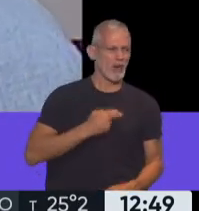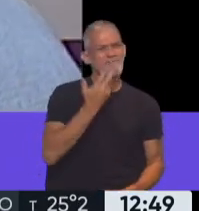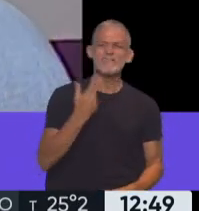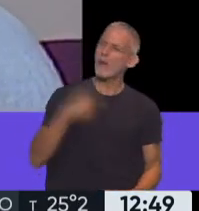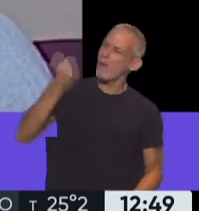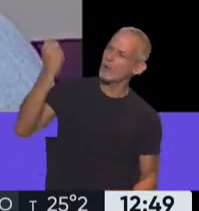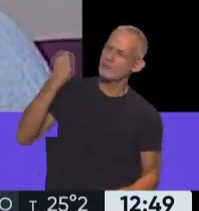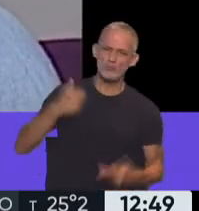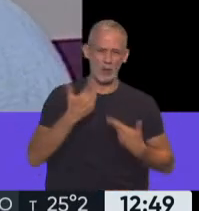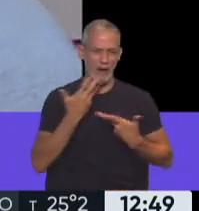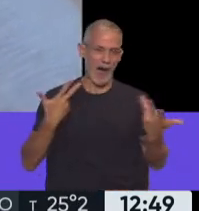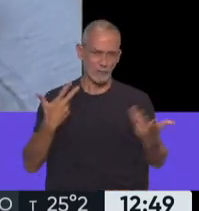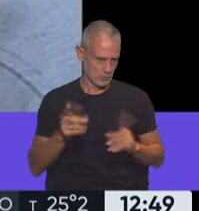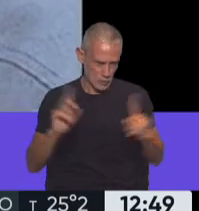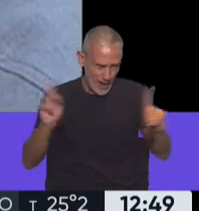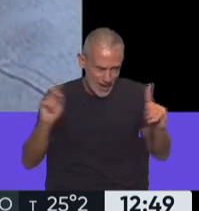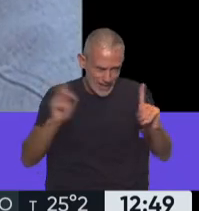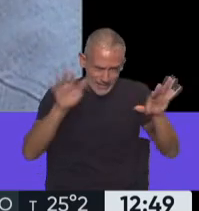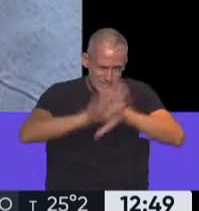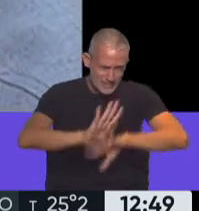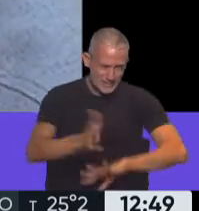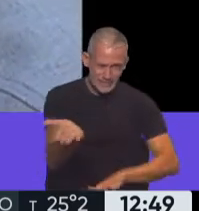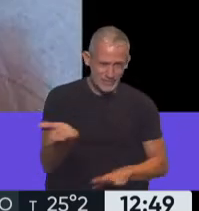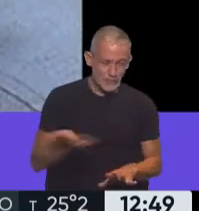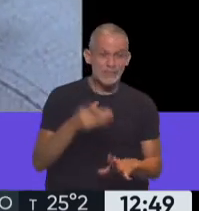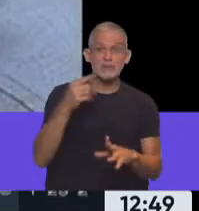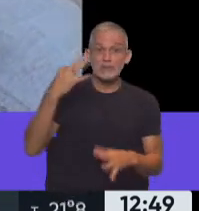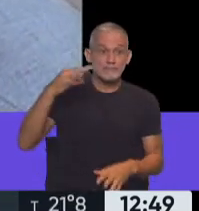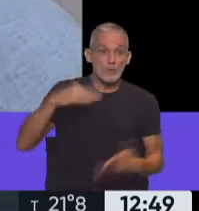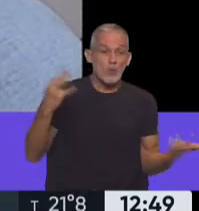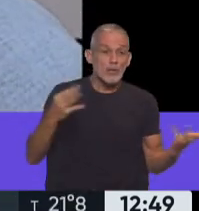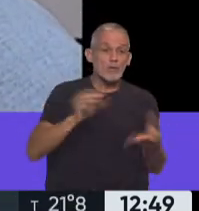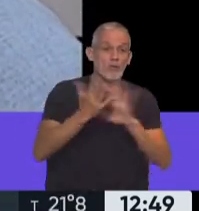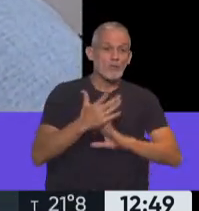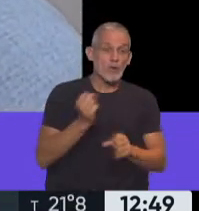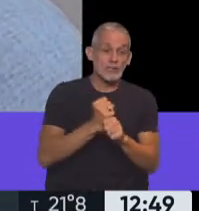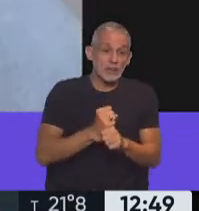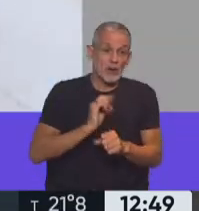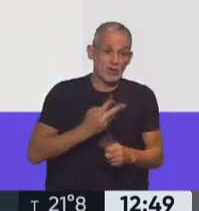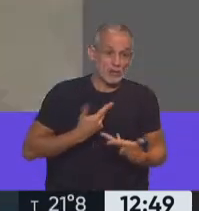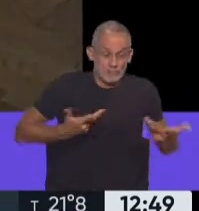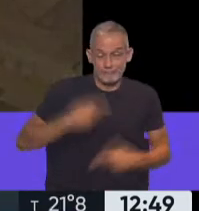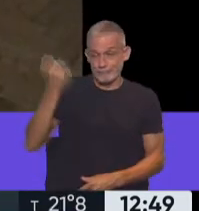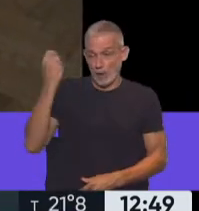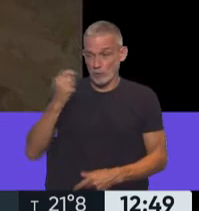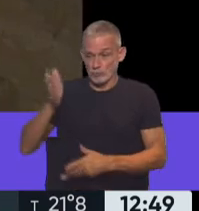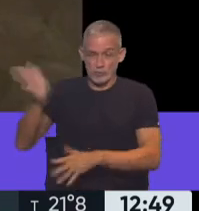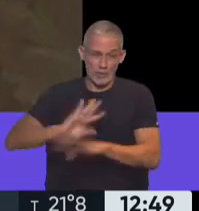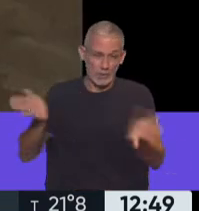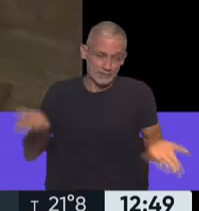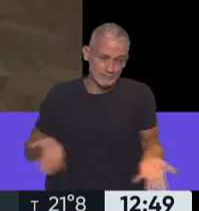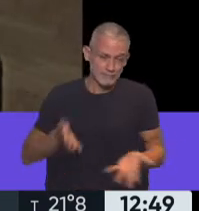no digamos esa es la única instancia laboral que se me dejó a mí en esta sociedad y todo